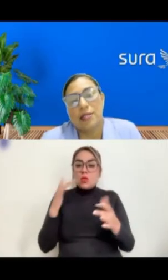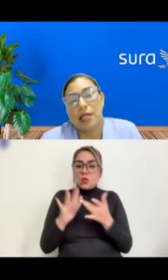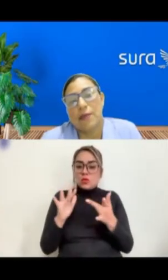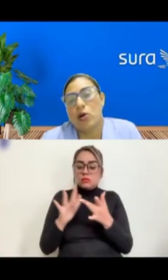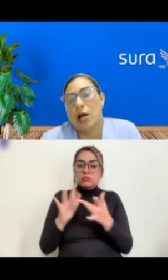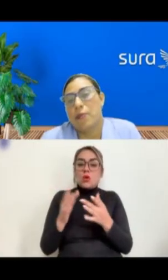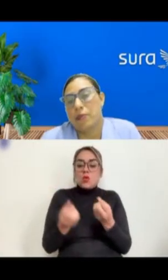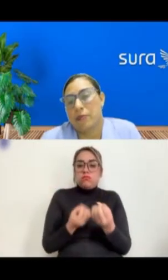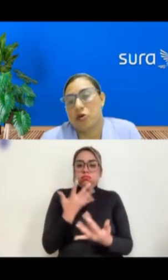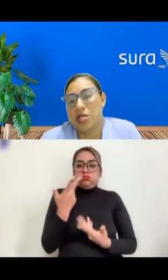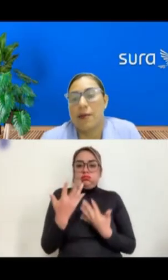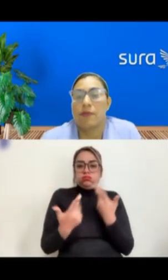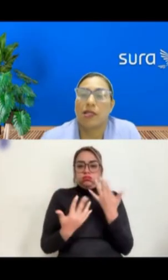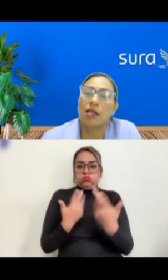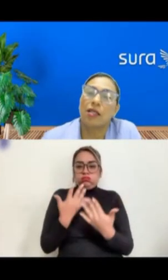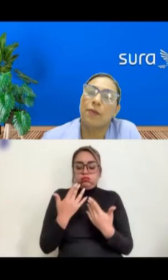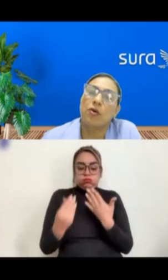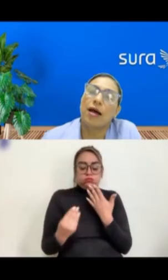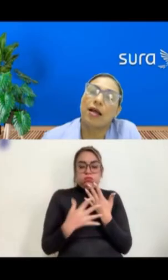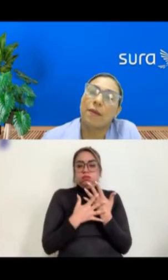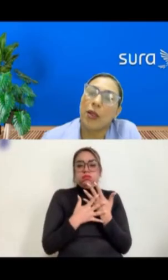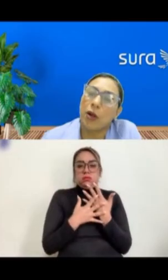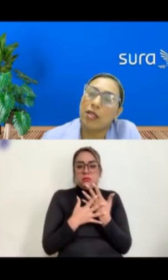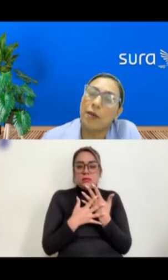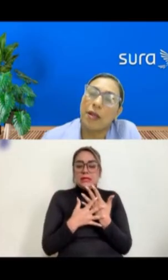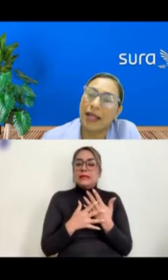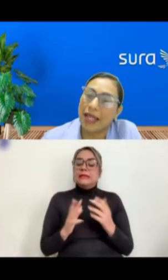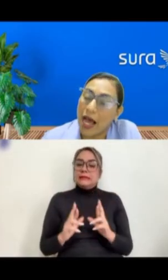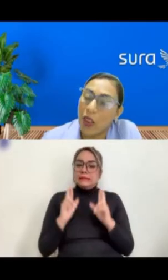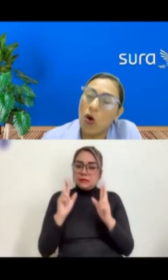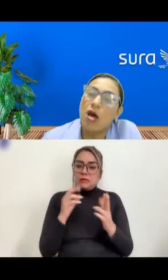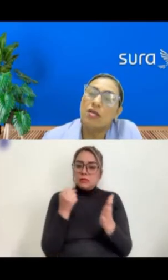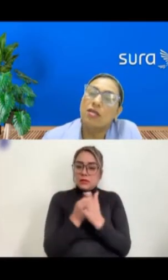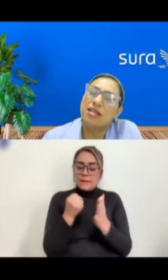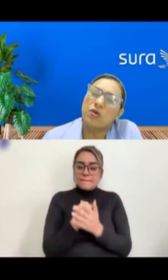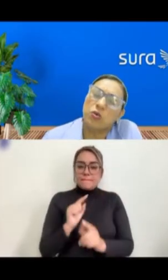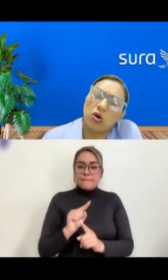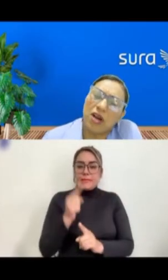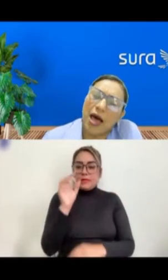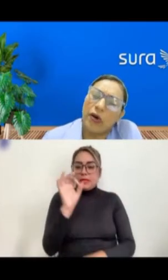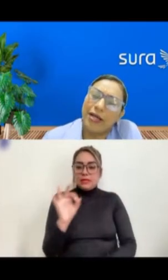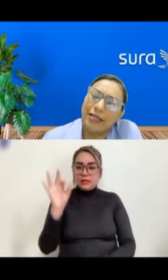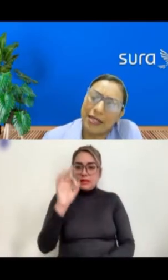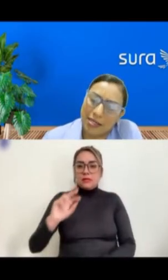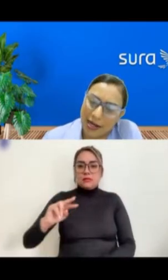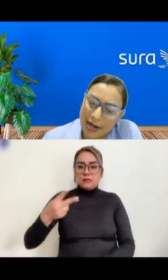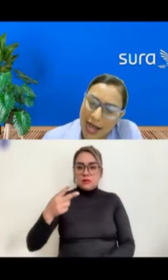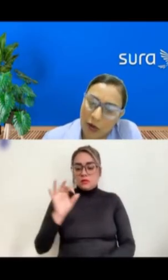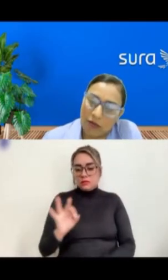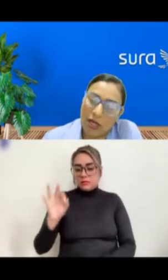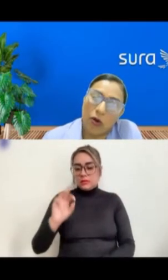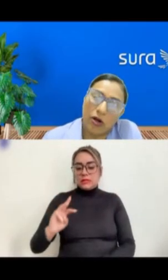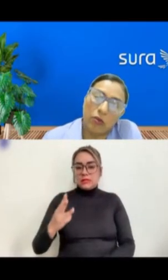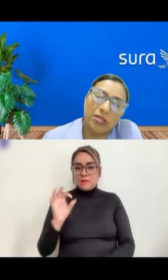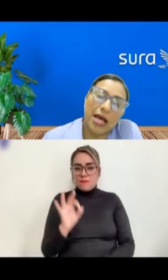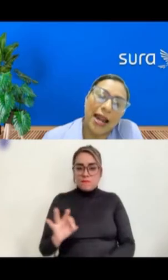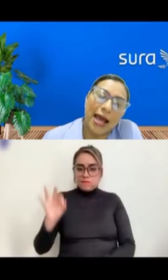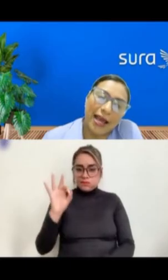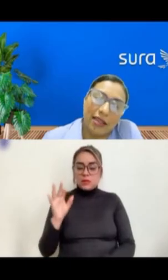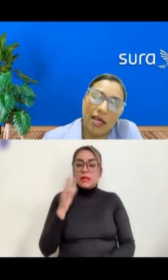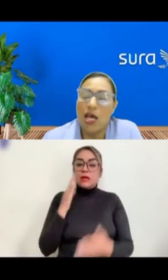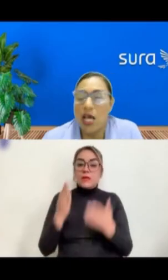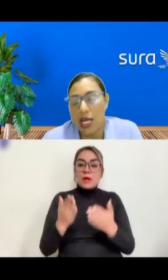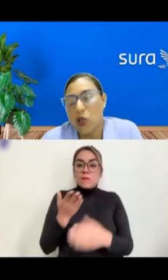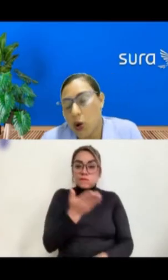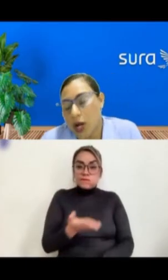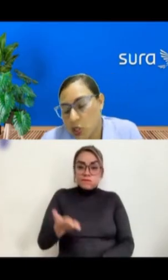contacto o llamas, quemaduras por llamas. Tenemos las quemaduras de primer grado, de segundo grado y de tercer grado, de acuerdo pues